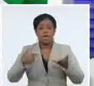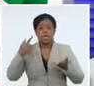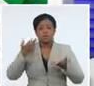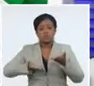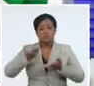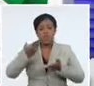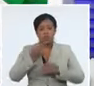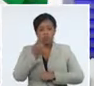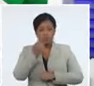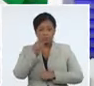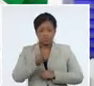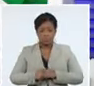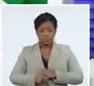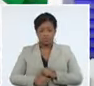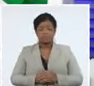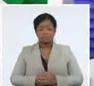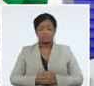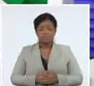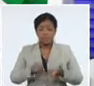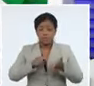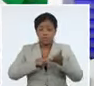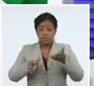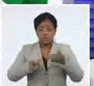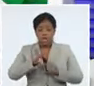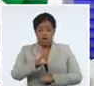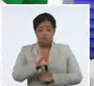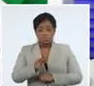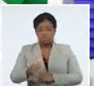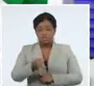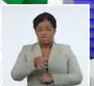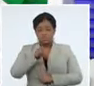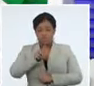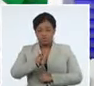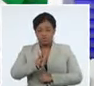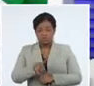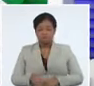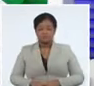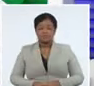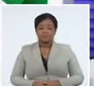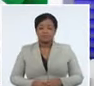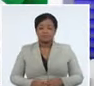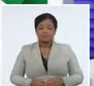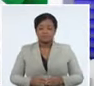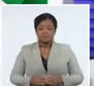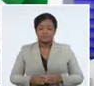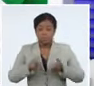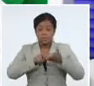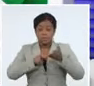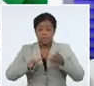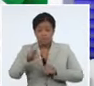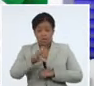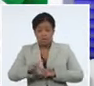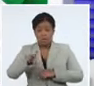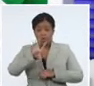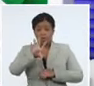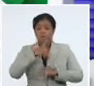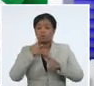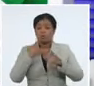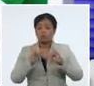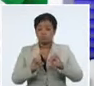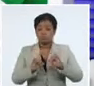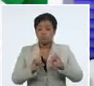ayer, de 8 provincias y de 12 municipios. La provincia de Camagüey, 4 fallecidos, 2